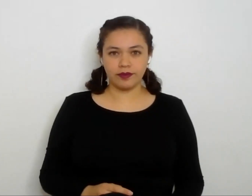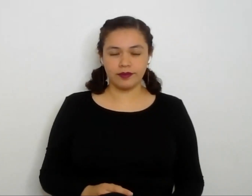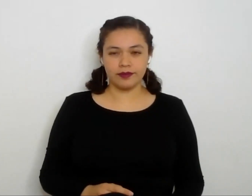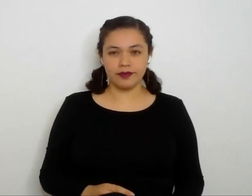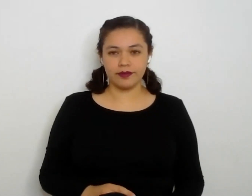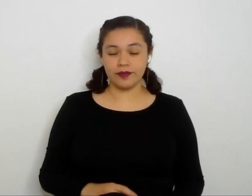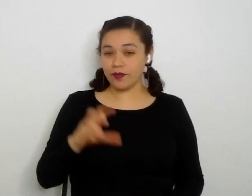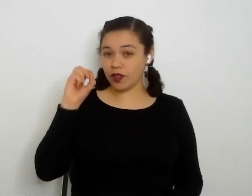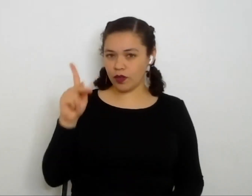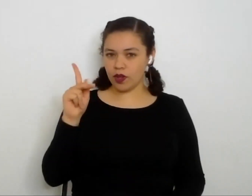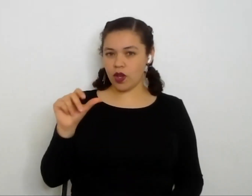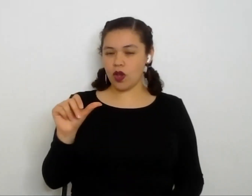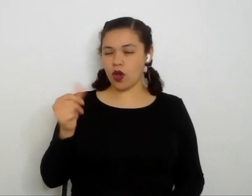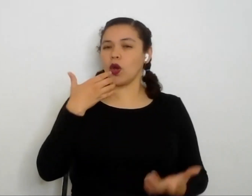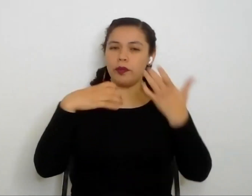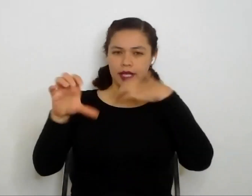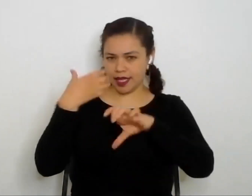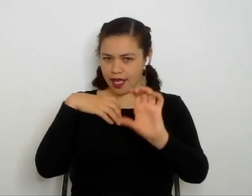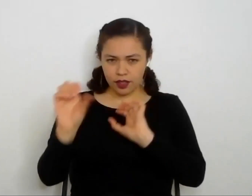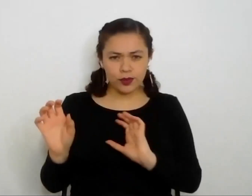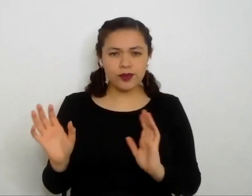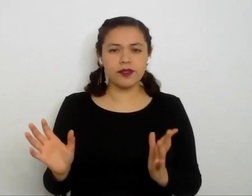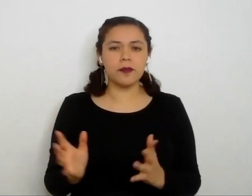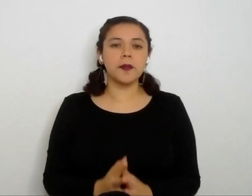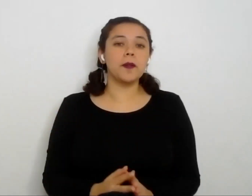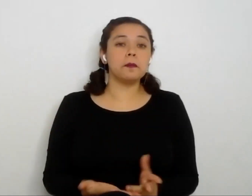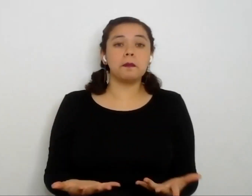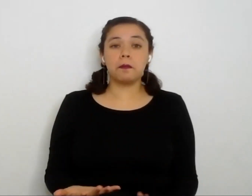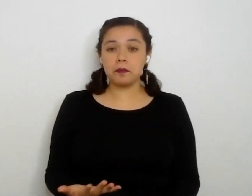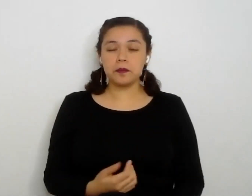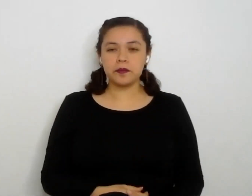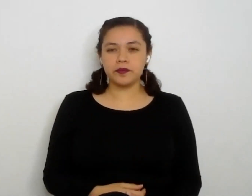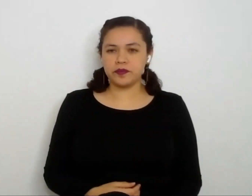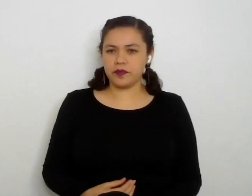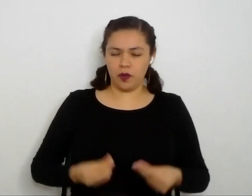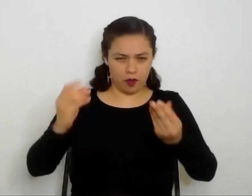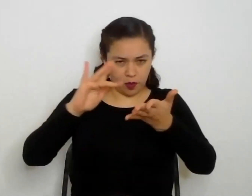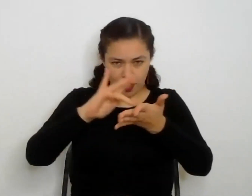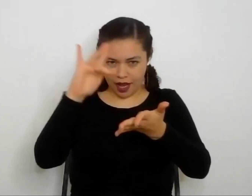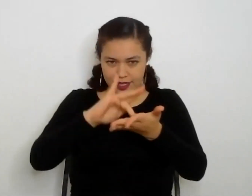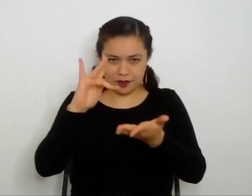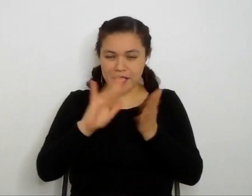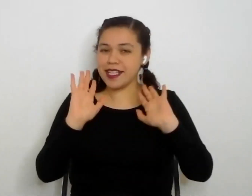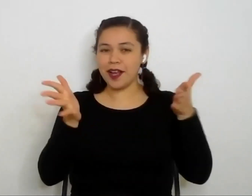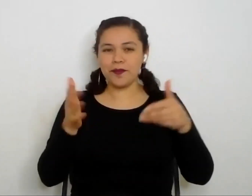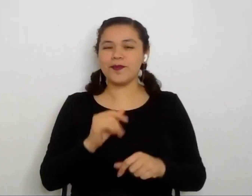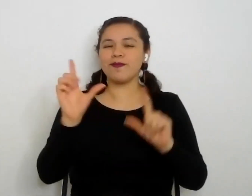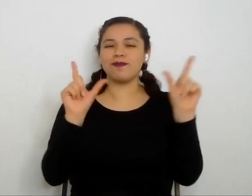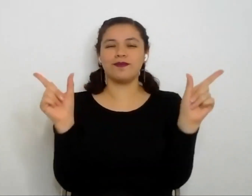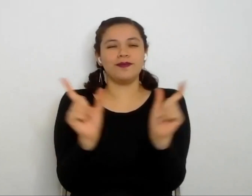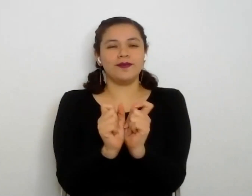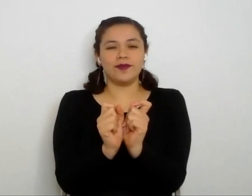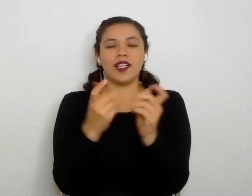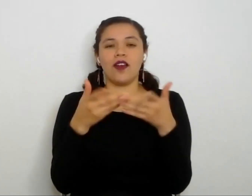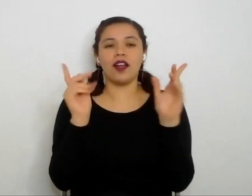Ok, tenemos comentarios. Agradecimientos, nada más. Ok. Sería todo.